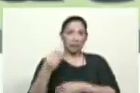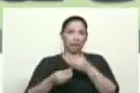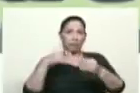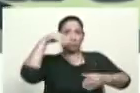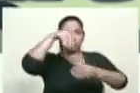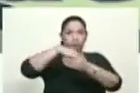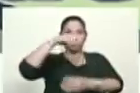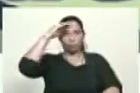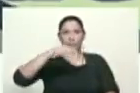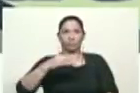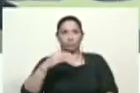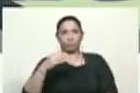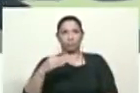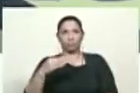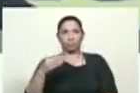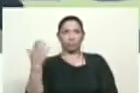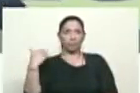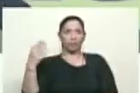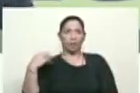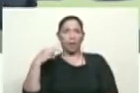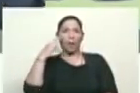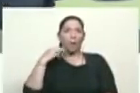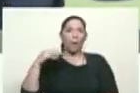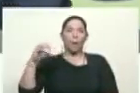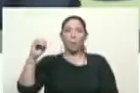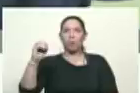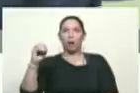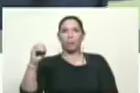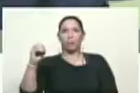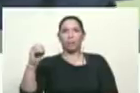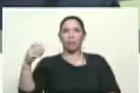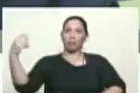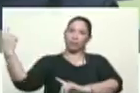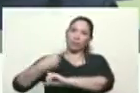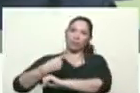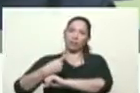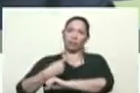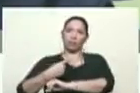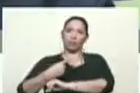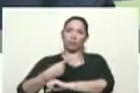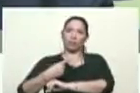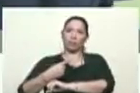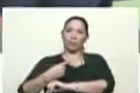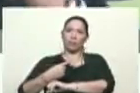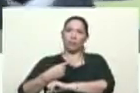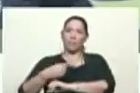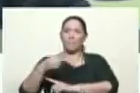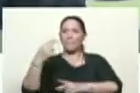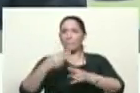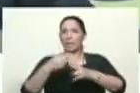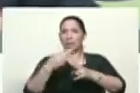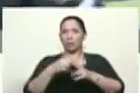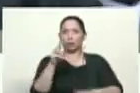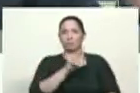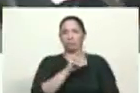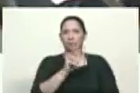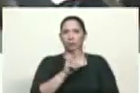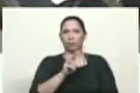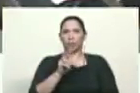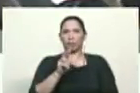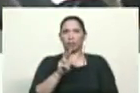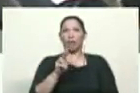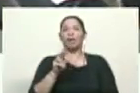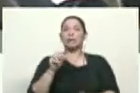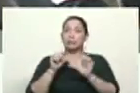intervención militar desde que Obama nos declaró amenaza inusual y extraordinaria. Y que sigue repitiendo desde